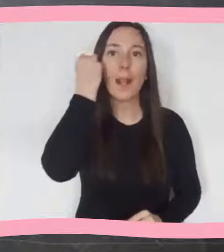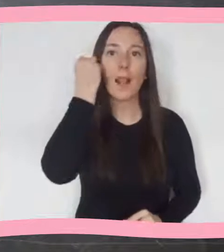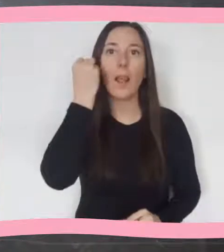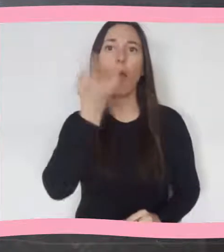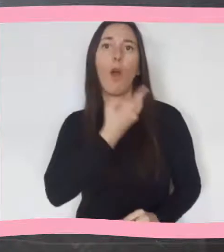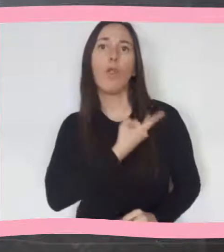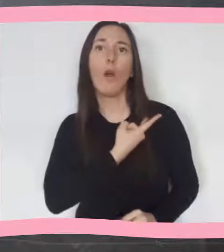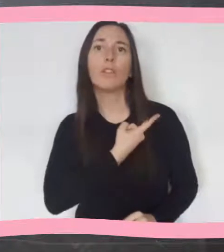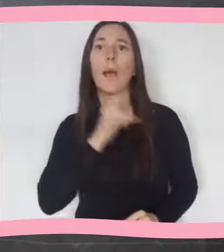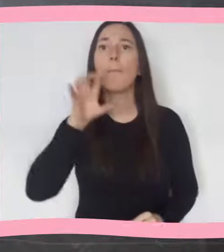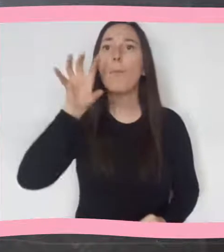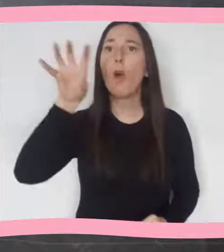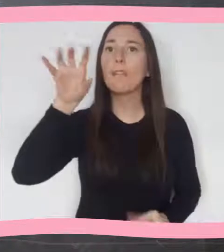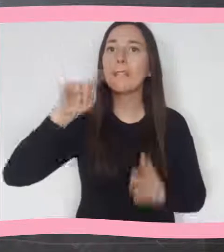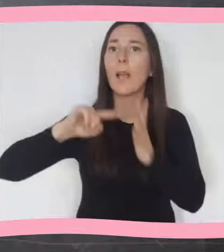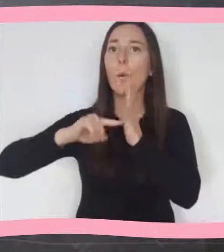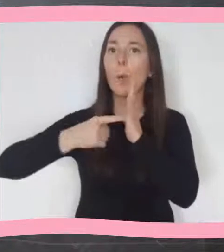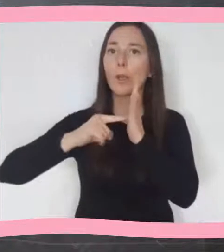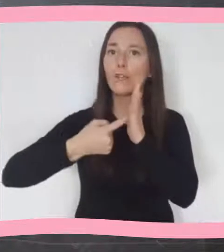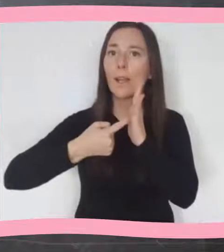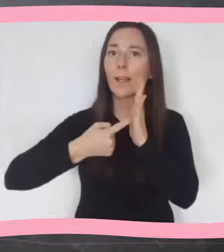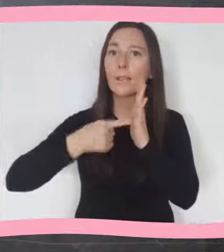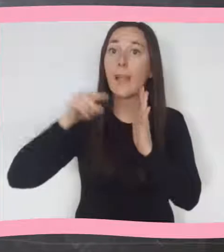un proyecto de inclusión educativa.